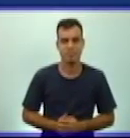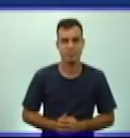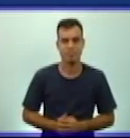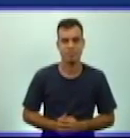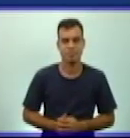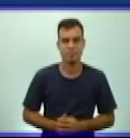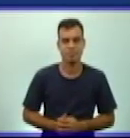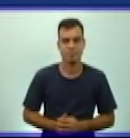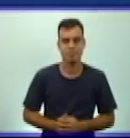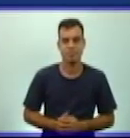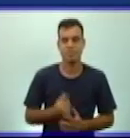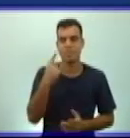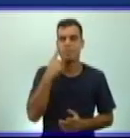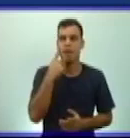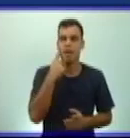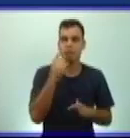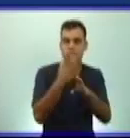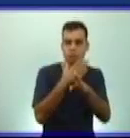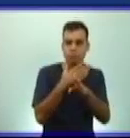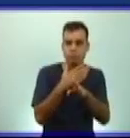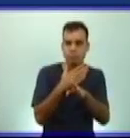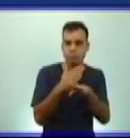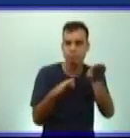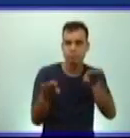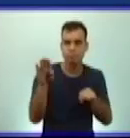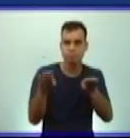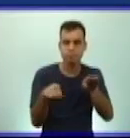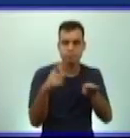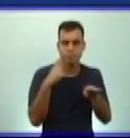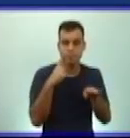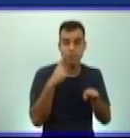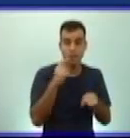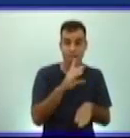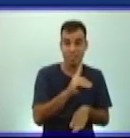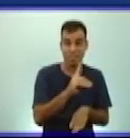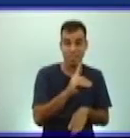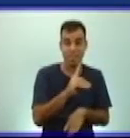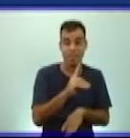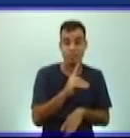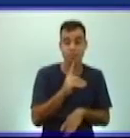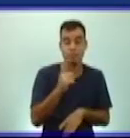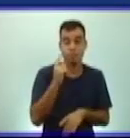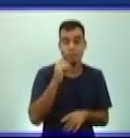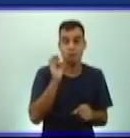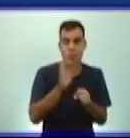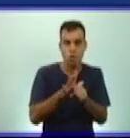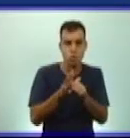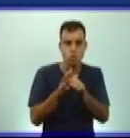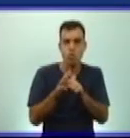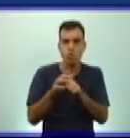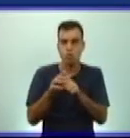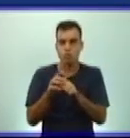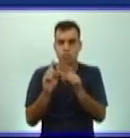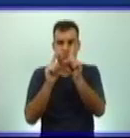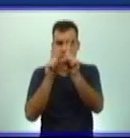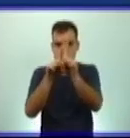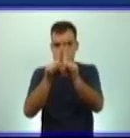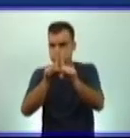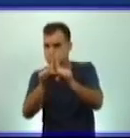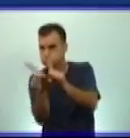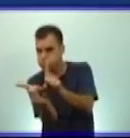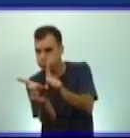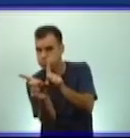variación del ángulo de giro que tiene un cuerpo cuando va de un punto a otro durante su